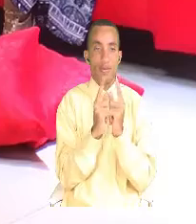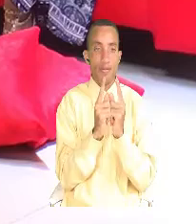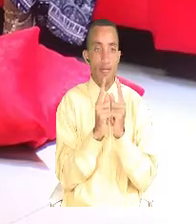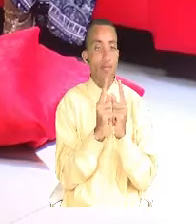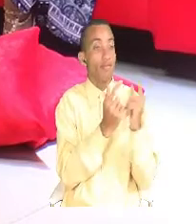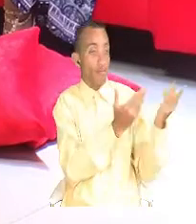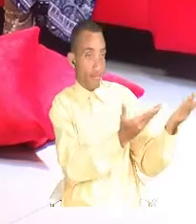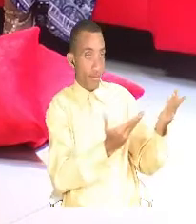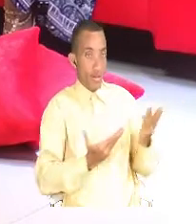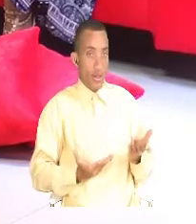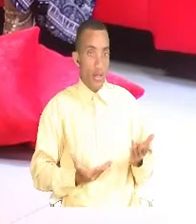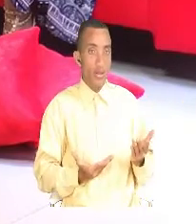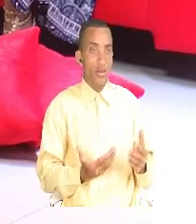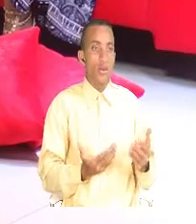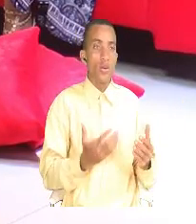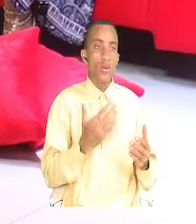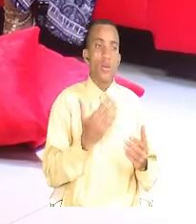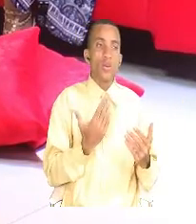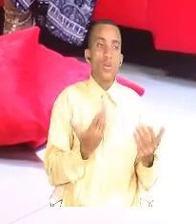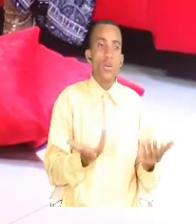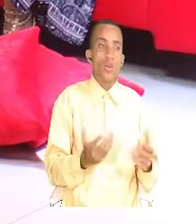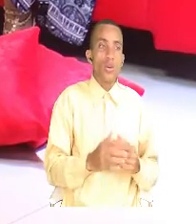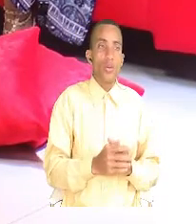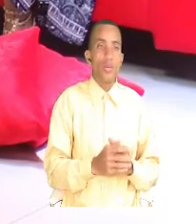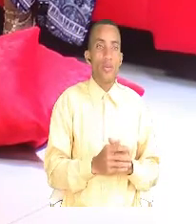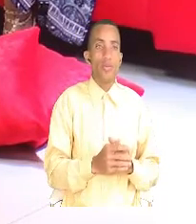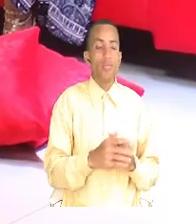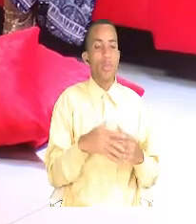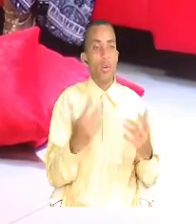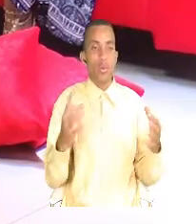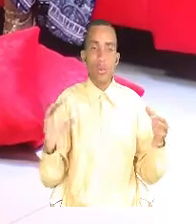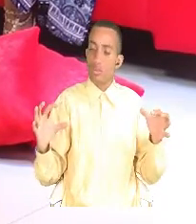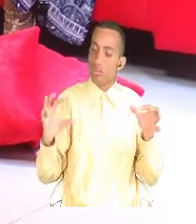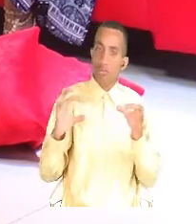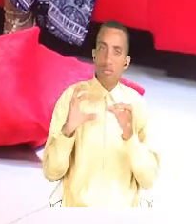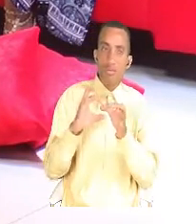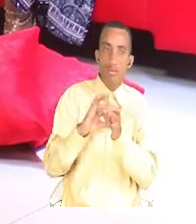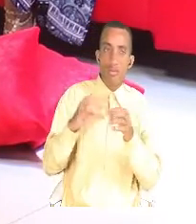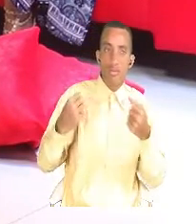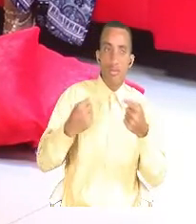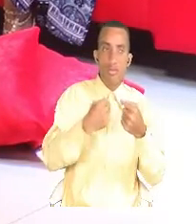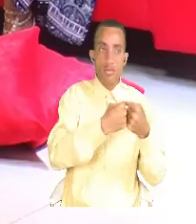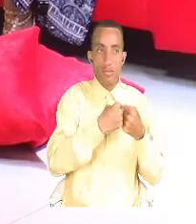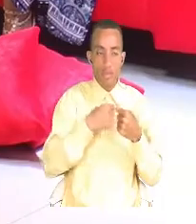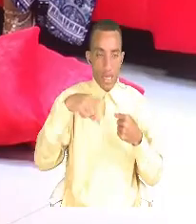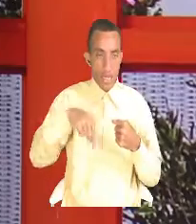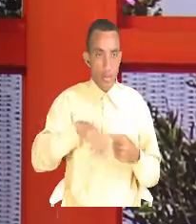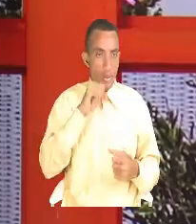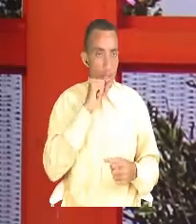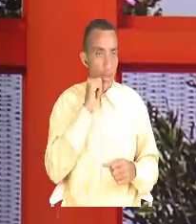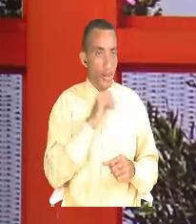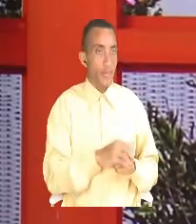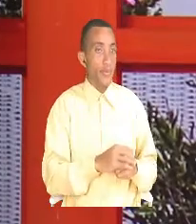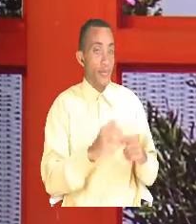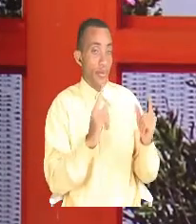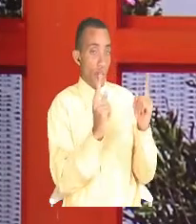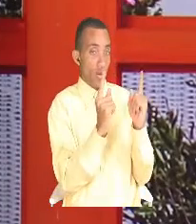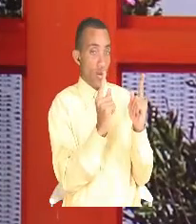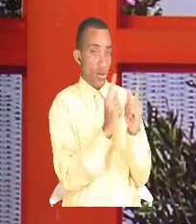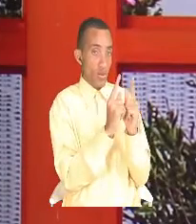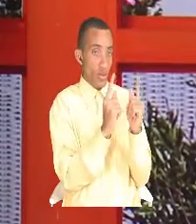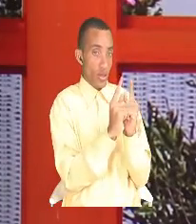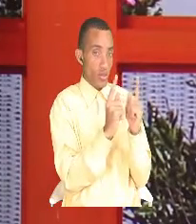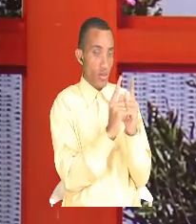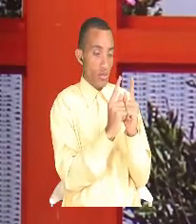casa. Bueno, Liliana, cuéntanos un poco acerca de esta alianza estratégica en Barranca Bermeja. Bueno, para Cofenalco es